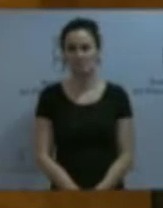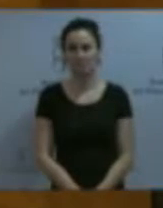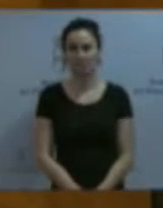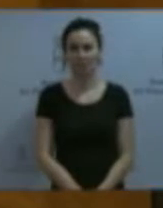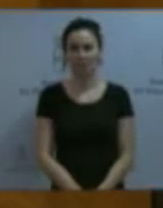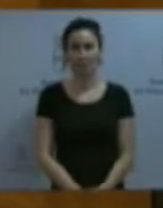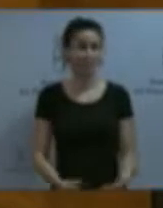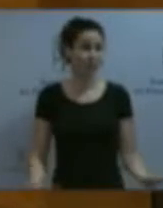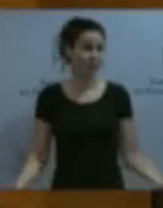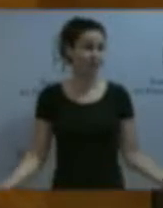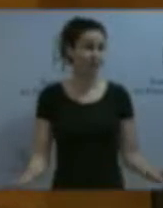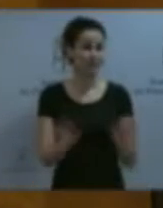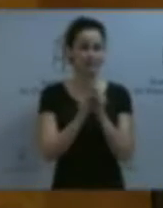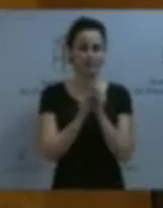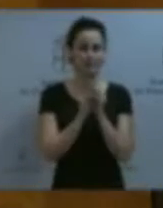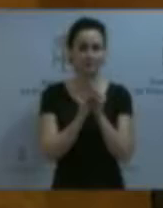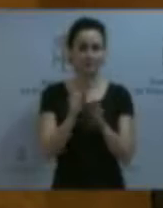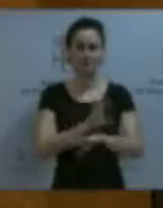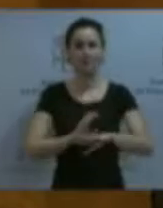Con lo cual, señor consellero,